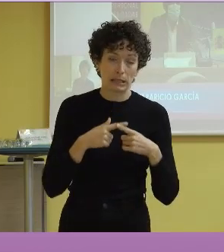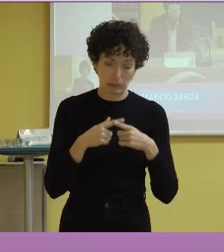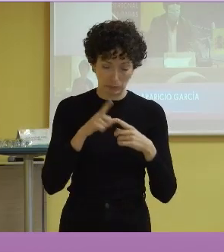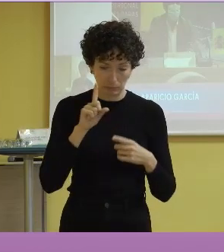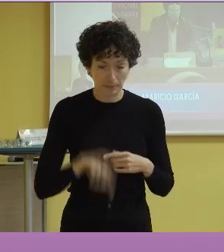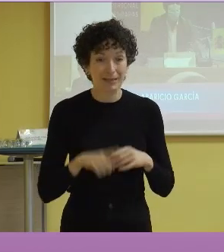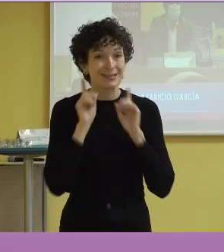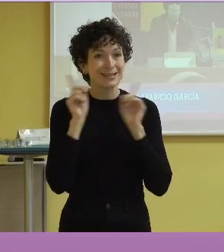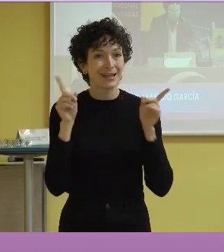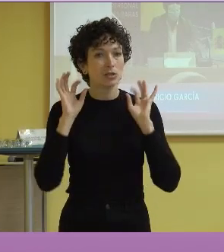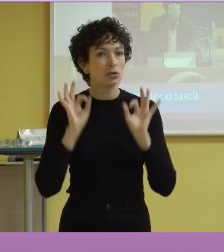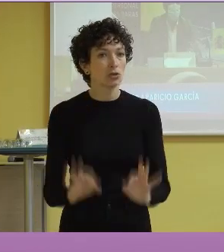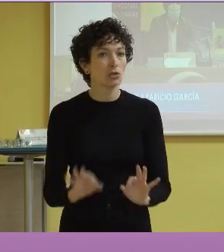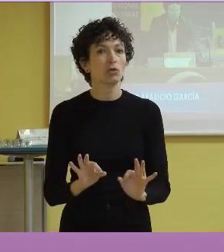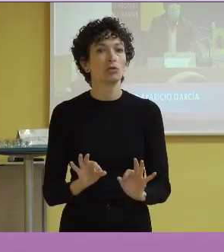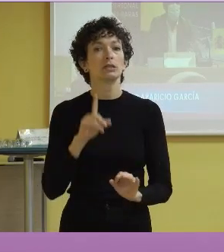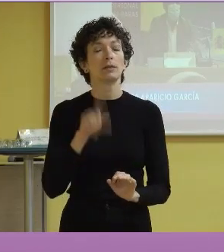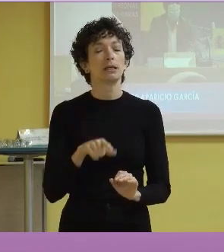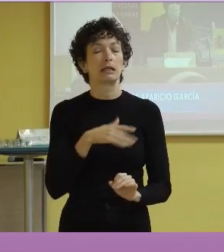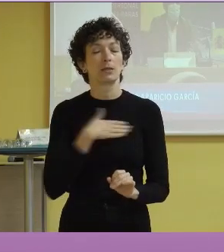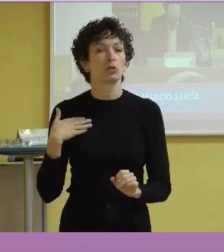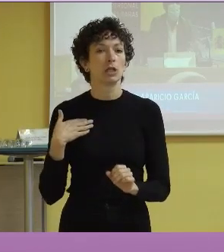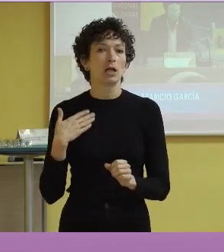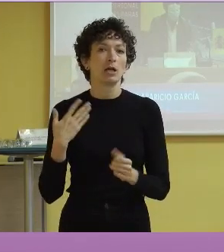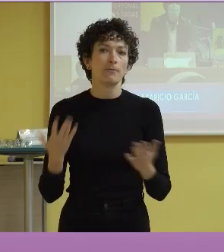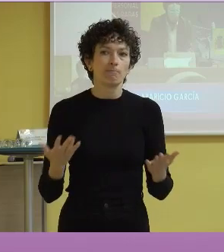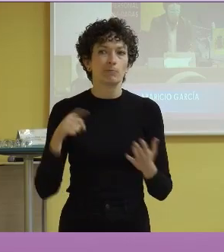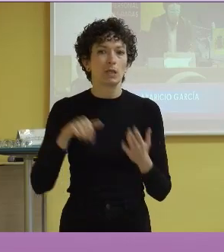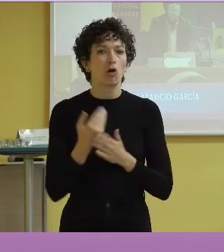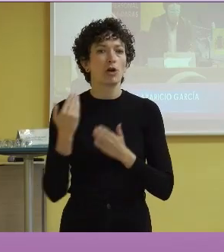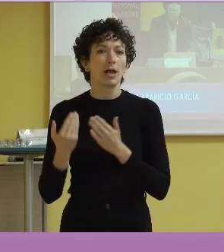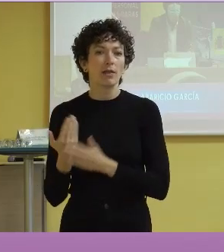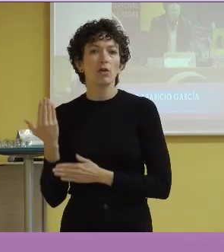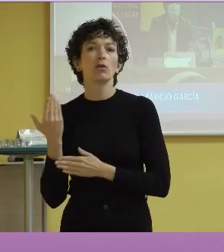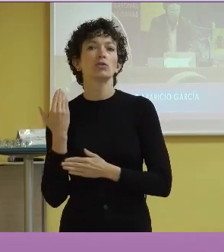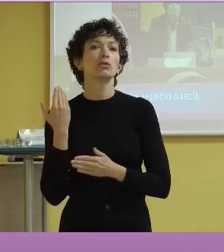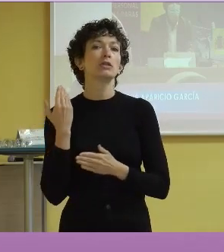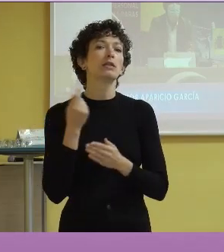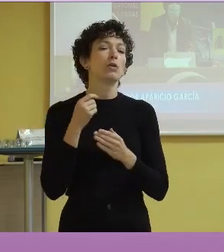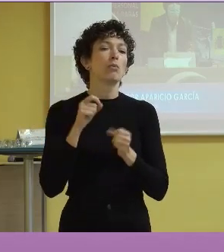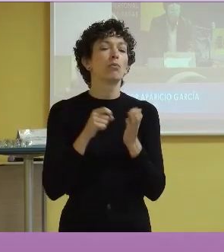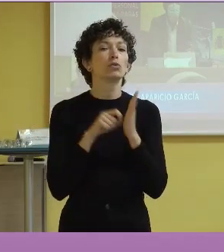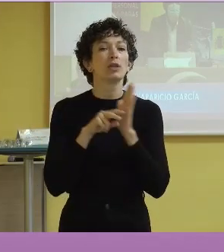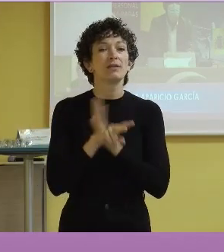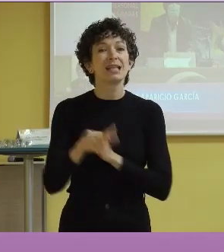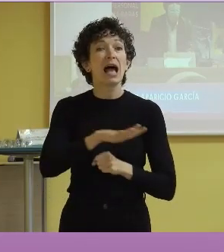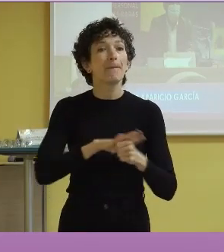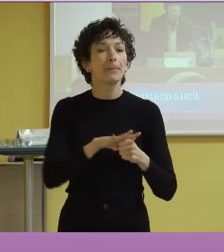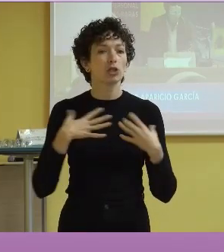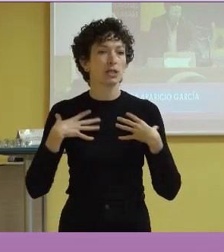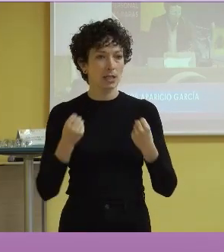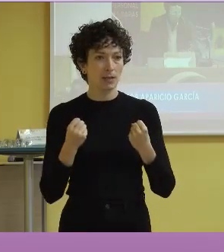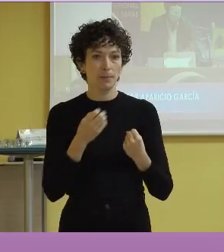pues también se quería dar un ámbito o una visión en estas jornadas desde un ámbito sanitario. De ahí también tenemos aquí a